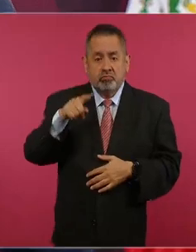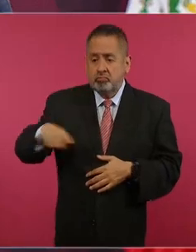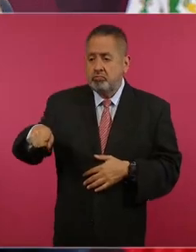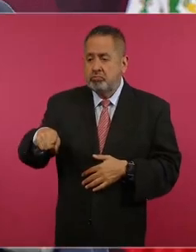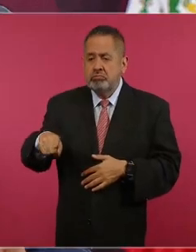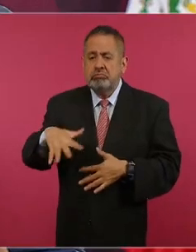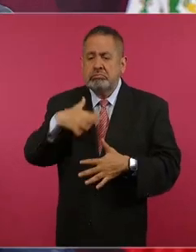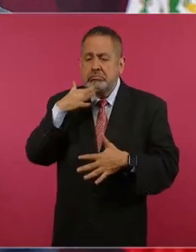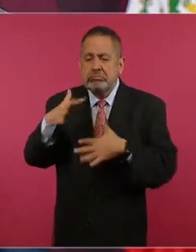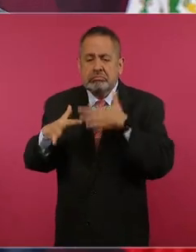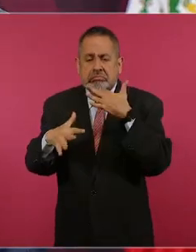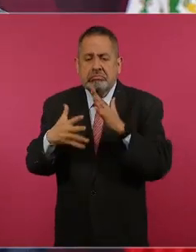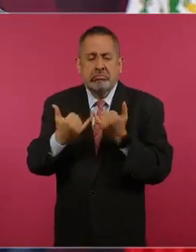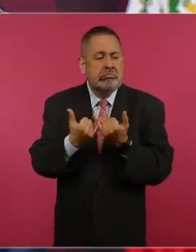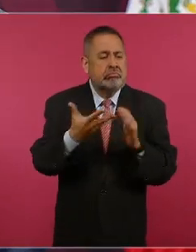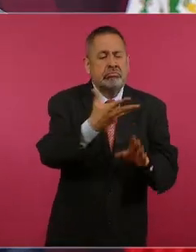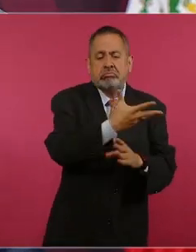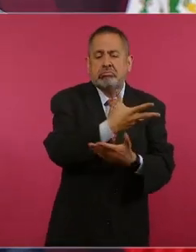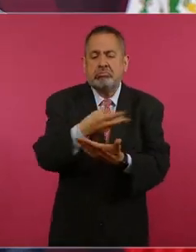por corrupción,